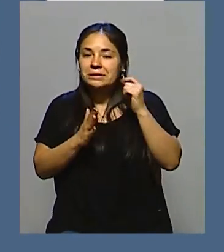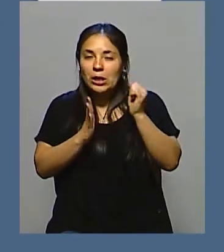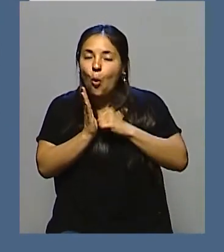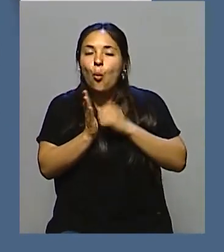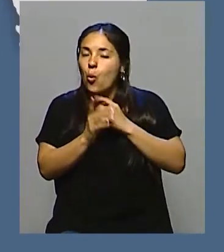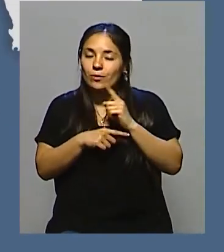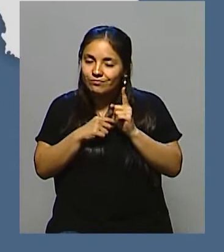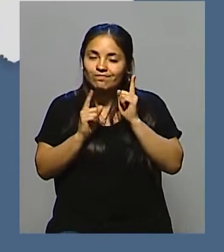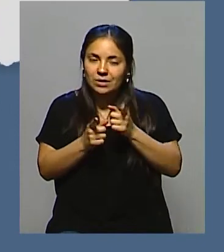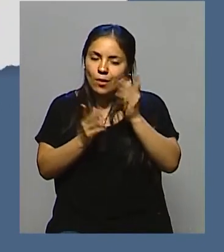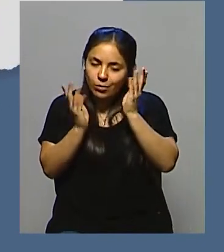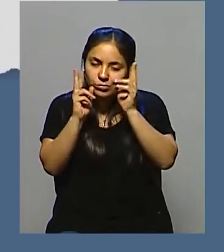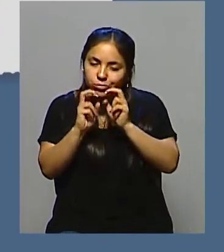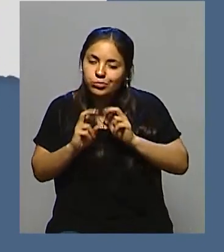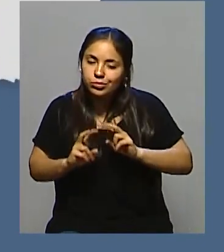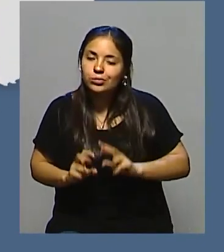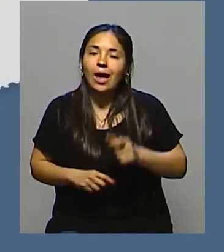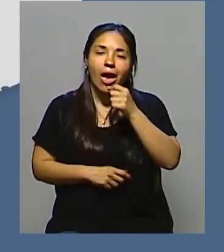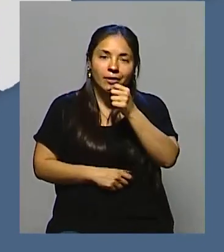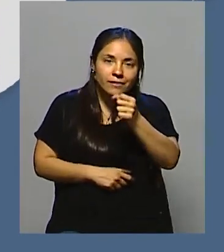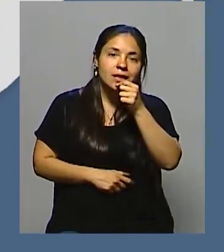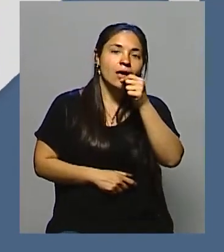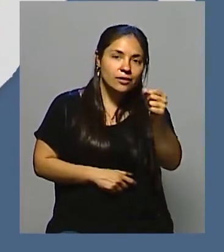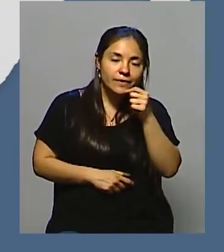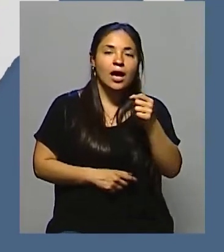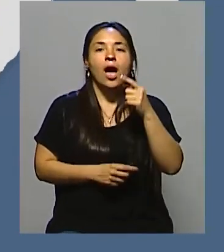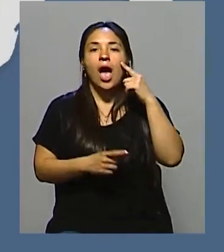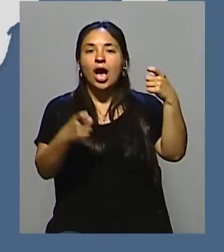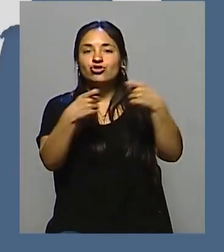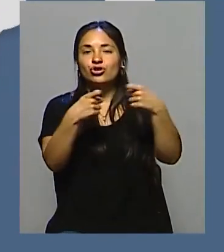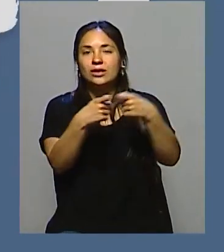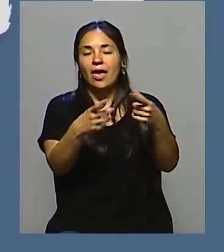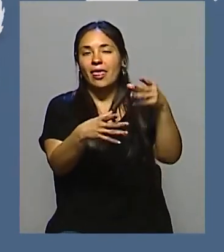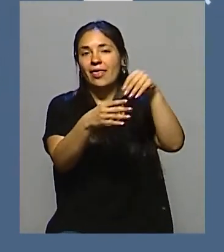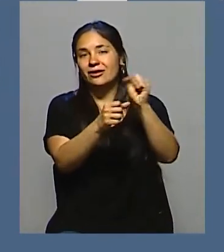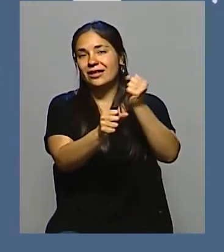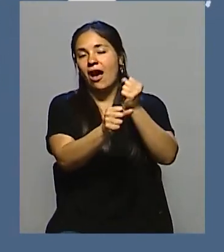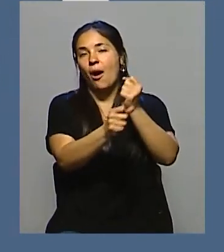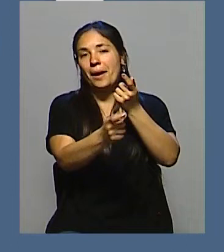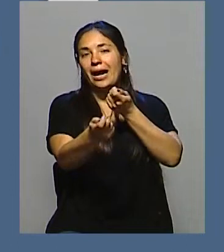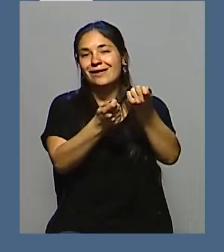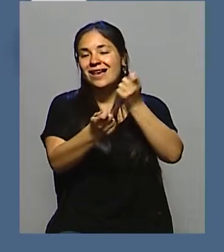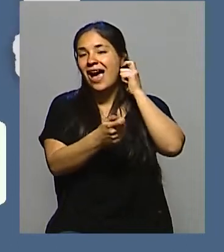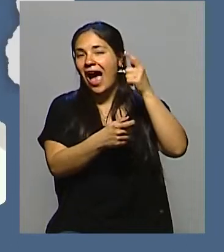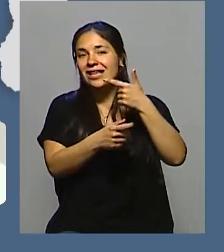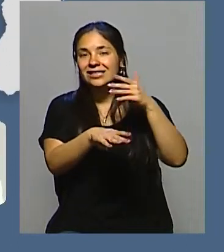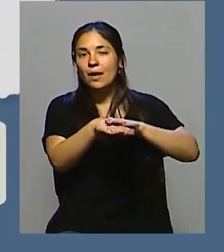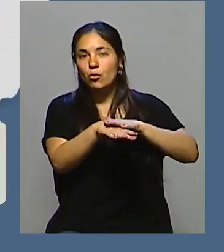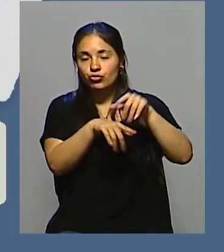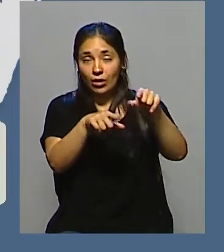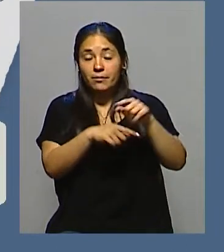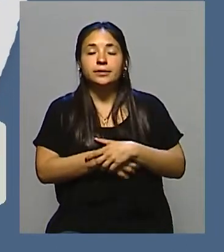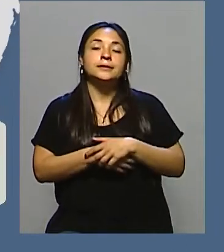dos gerentes de la ENI, que como le vuelvo a repetir, la sociedad que se ocupa del gas, y bueno, la explicación es muy,